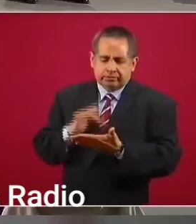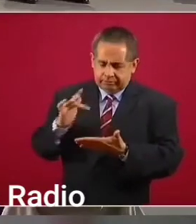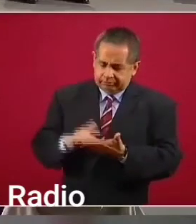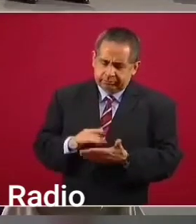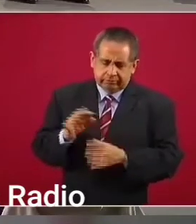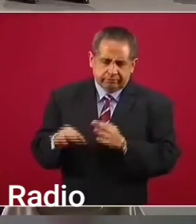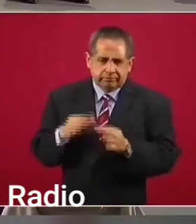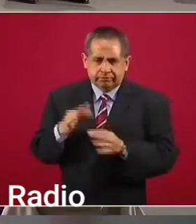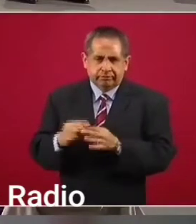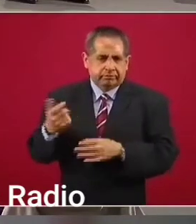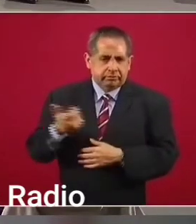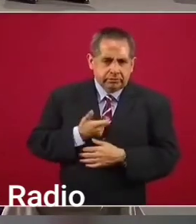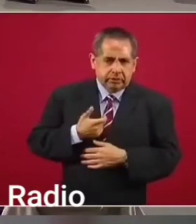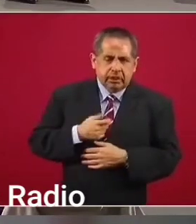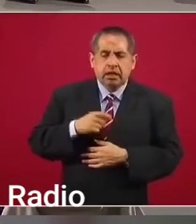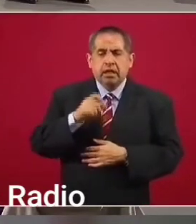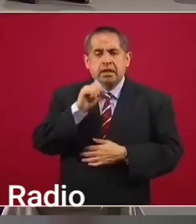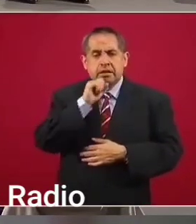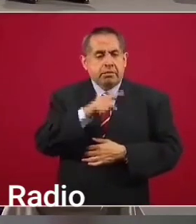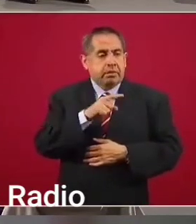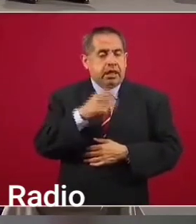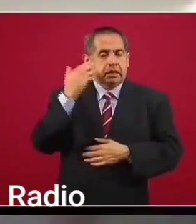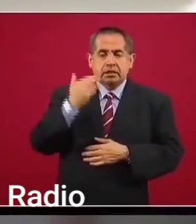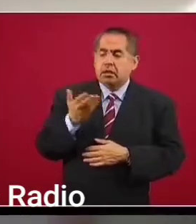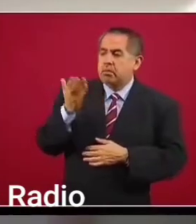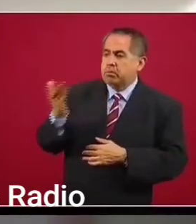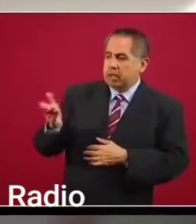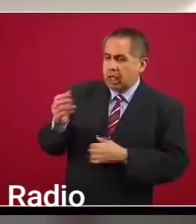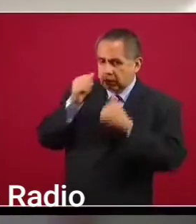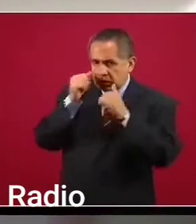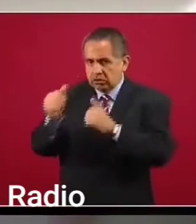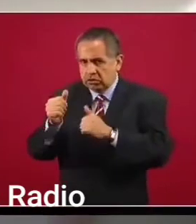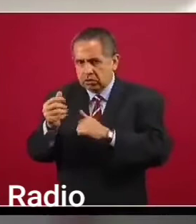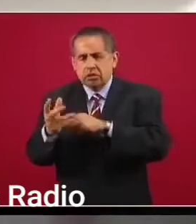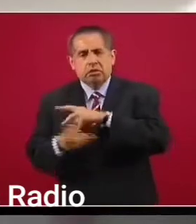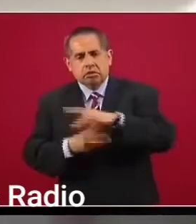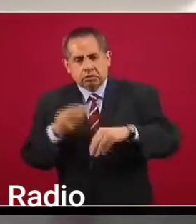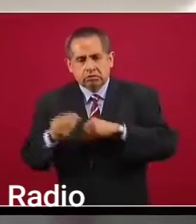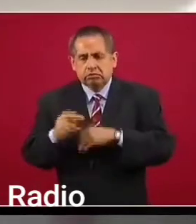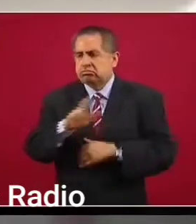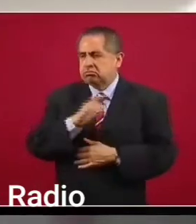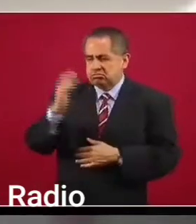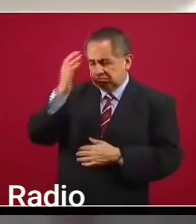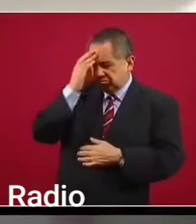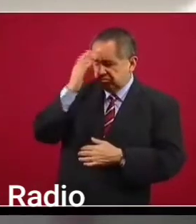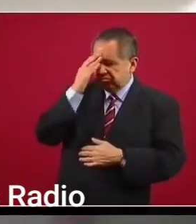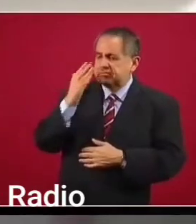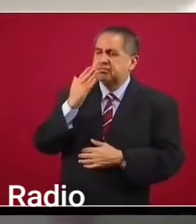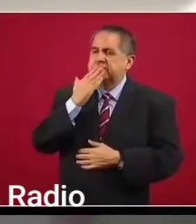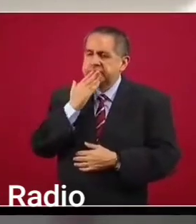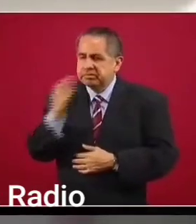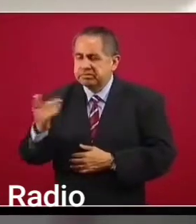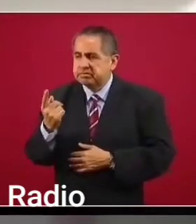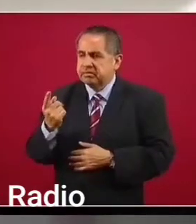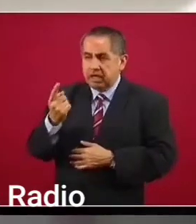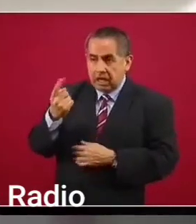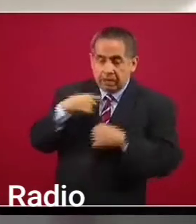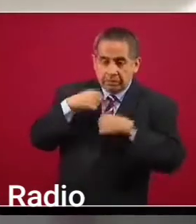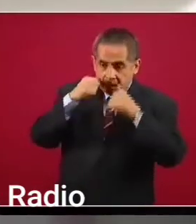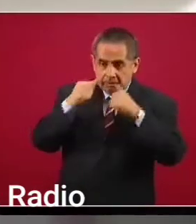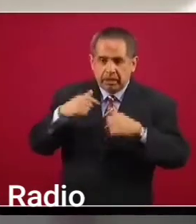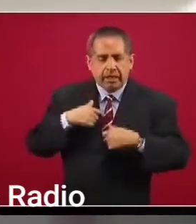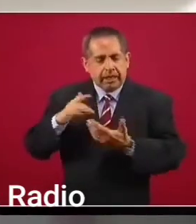manera, así como venimos a hacer la petición y se nos escuchó, pues también reconocer que se atendió el llamado y